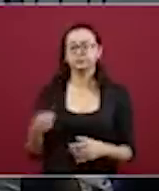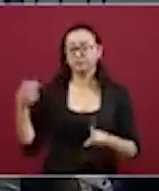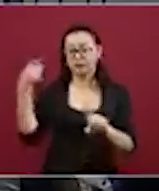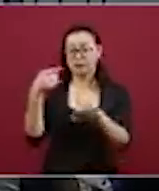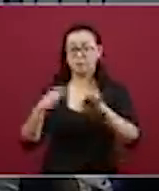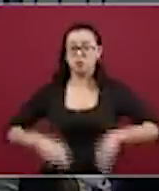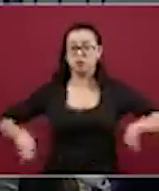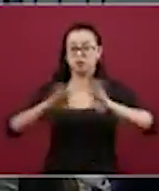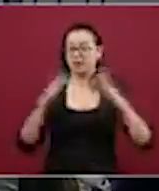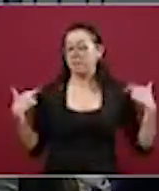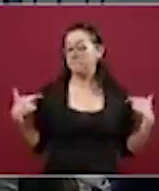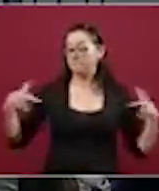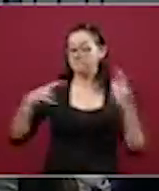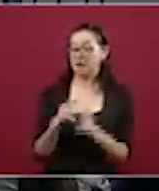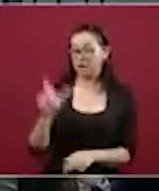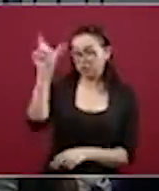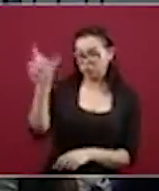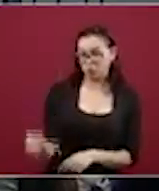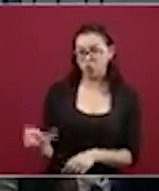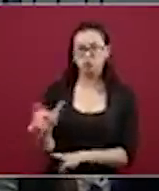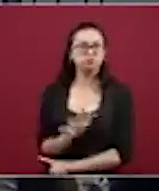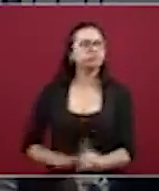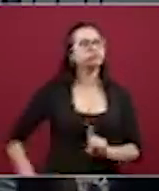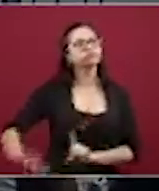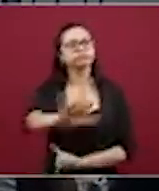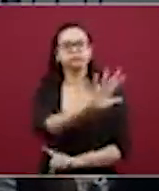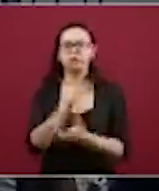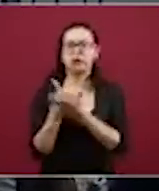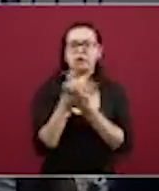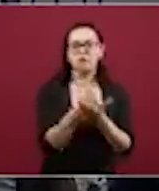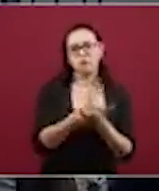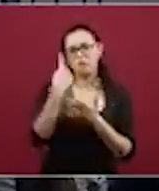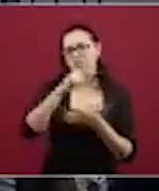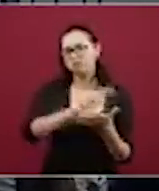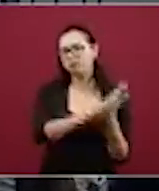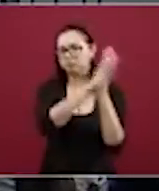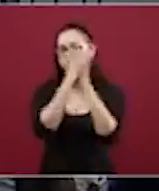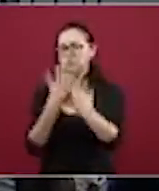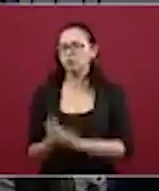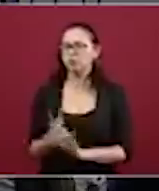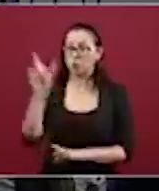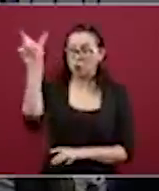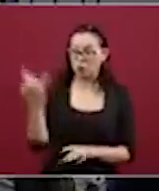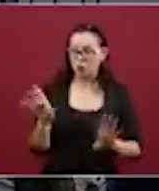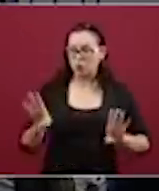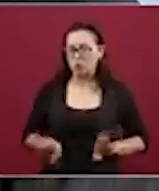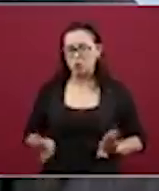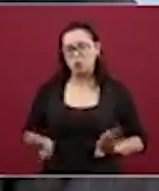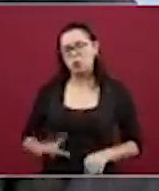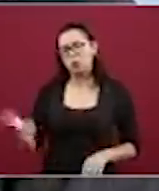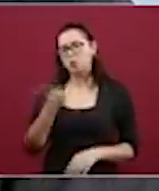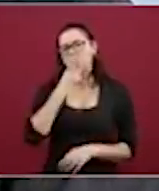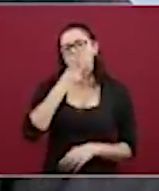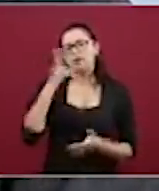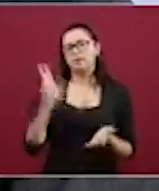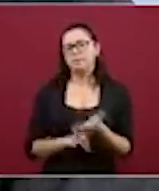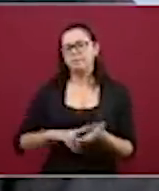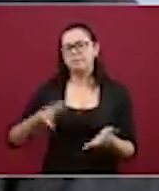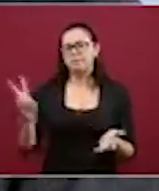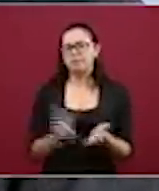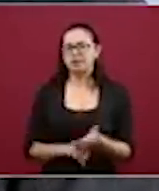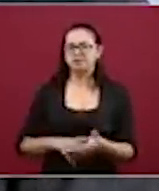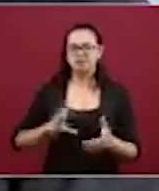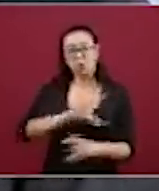social, con lo cual se revalora toda su función frente a la sociedad y con todo el sistema de formación tendremos